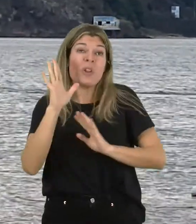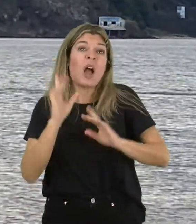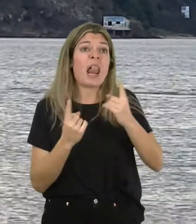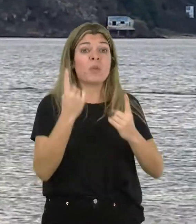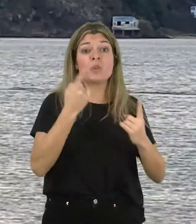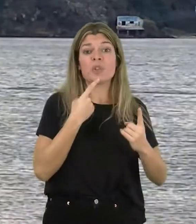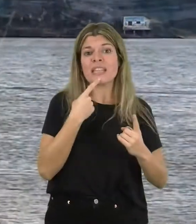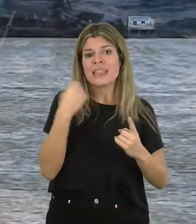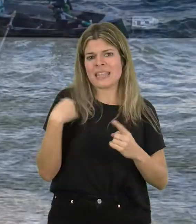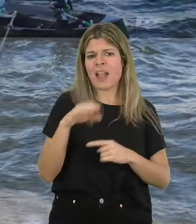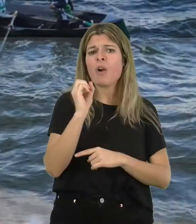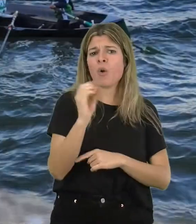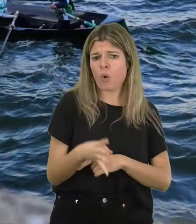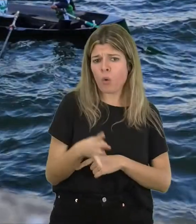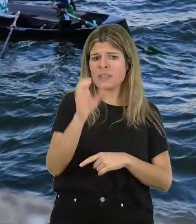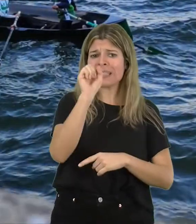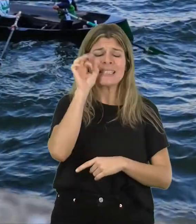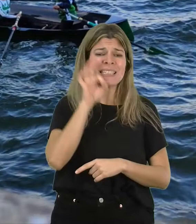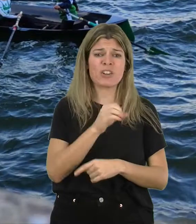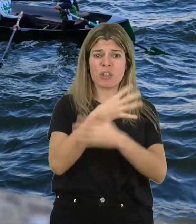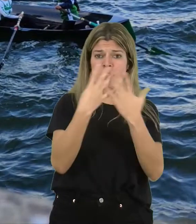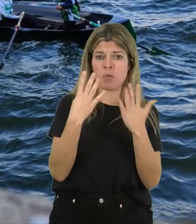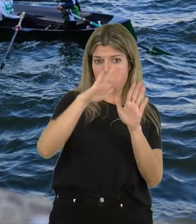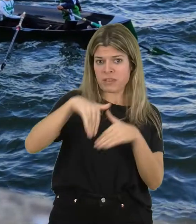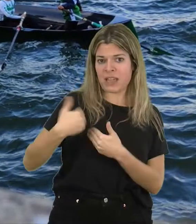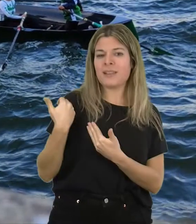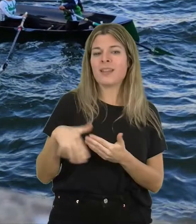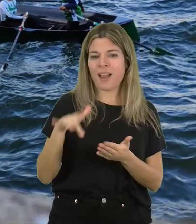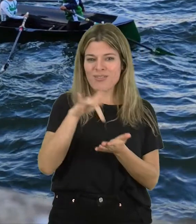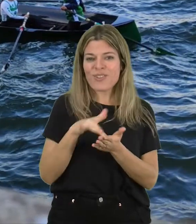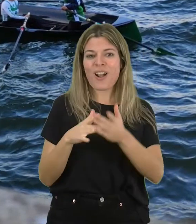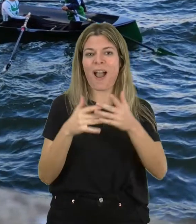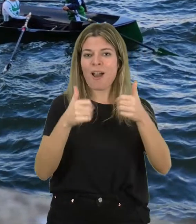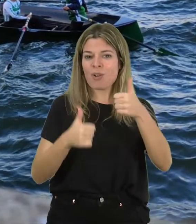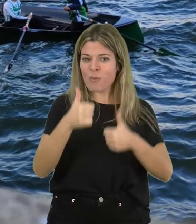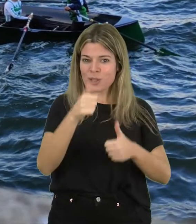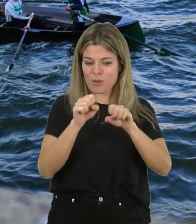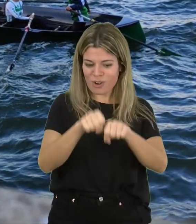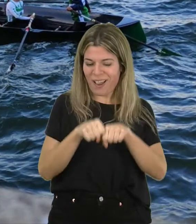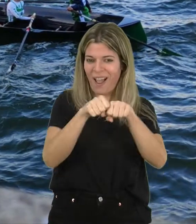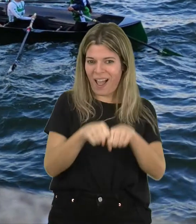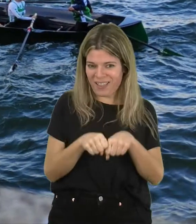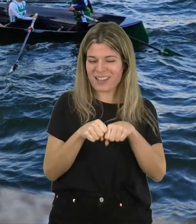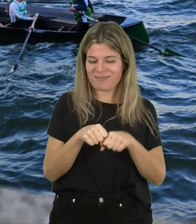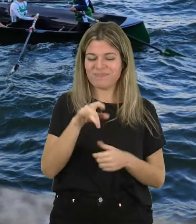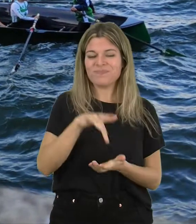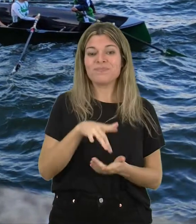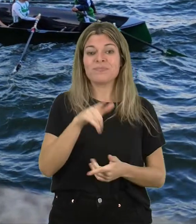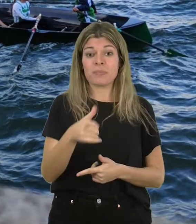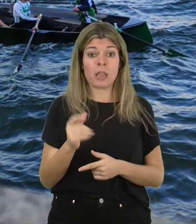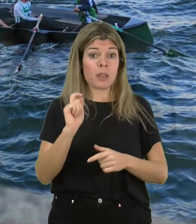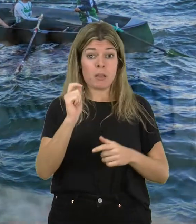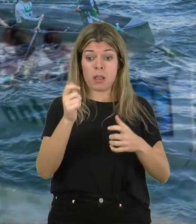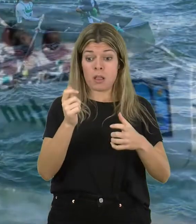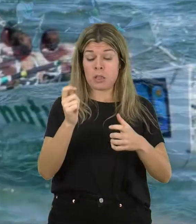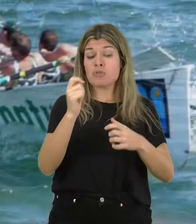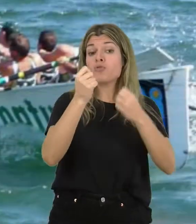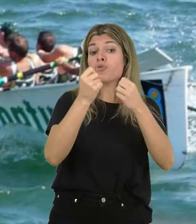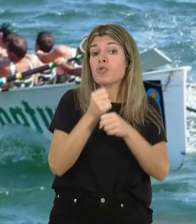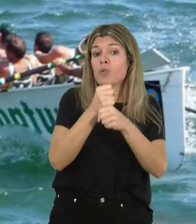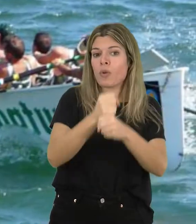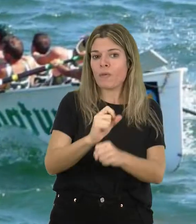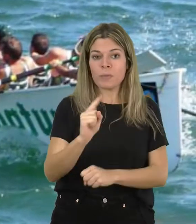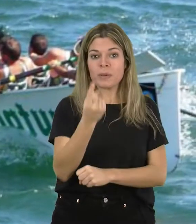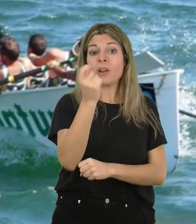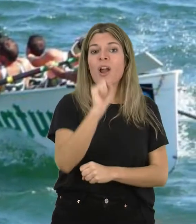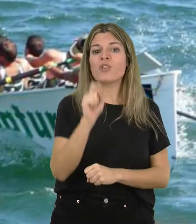Castropol, aunque existen relatos que nombran al club ya a finales del siglo XIX, compitiendo en regatas por la ría del Eo. El primer